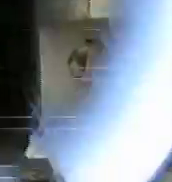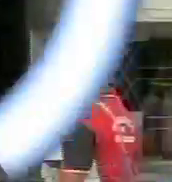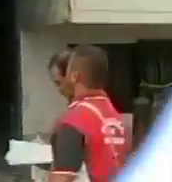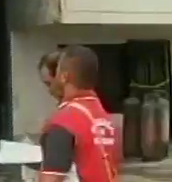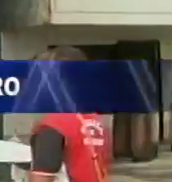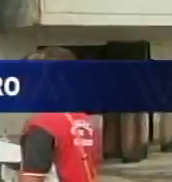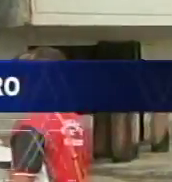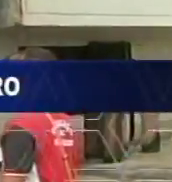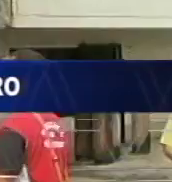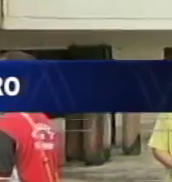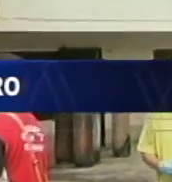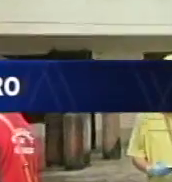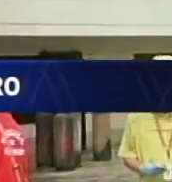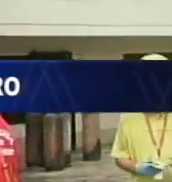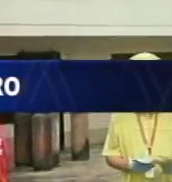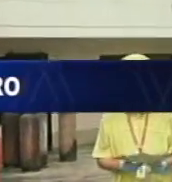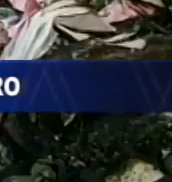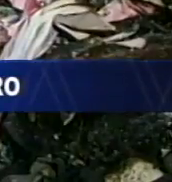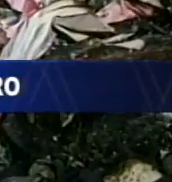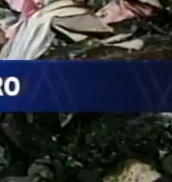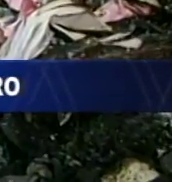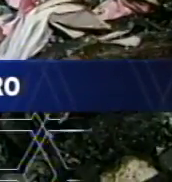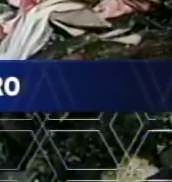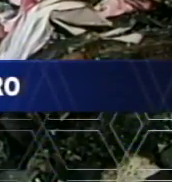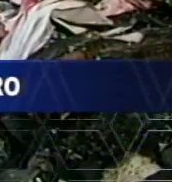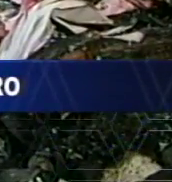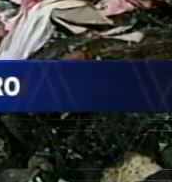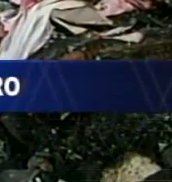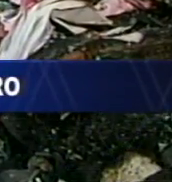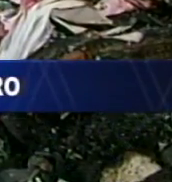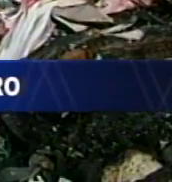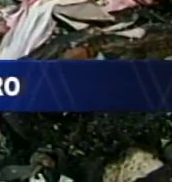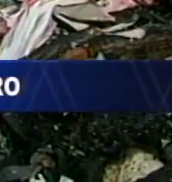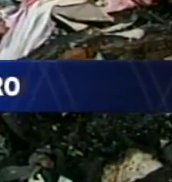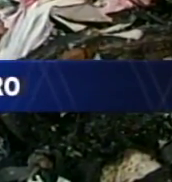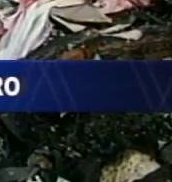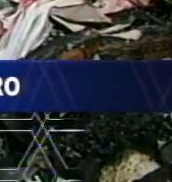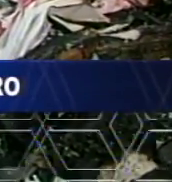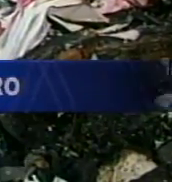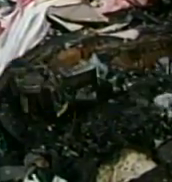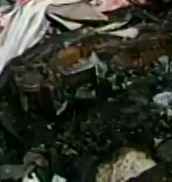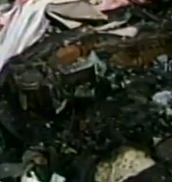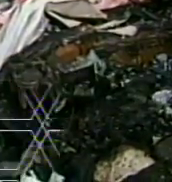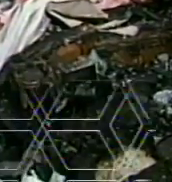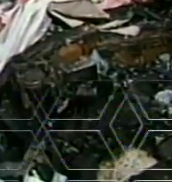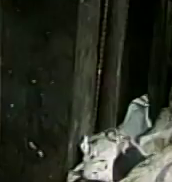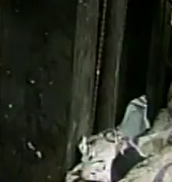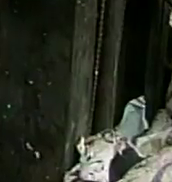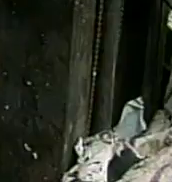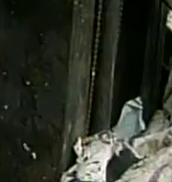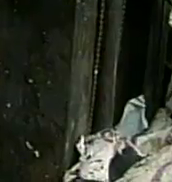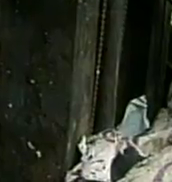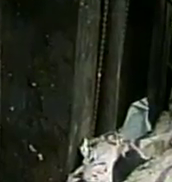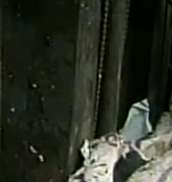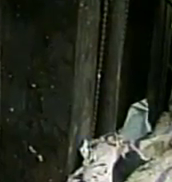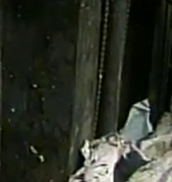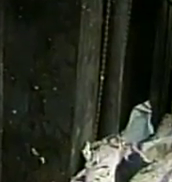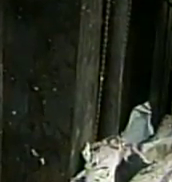nacional explosión fuego cobró la vida de tres personas y consumió tres fábricas de